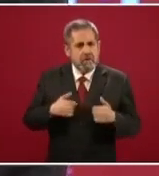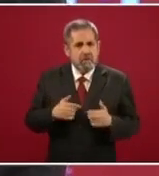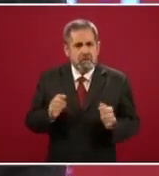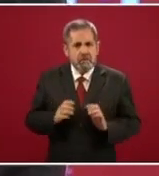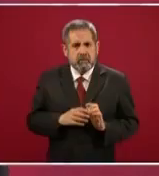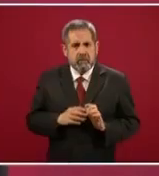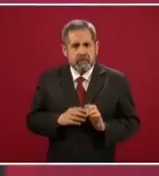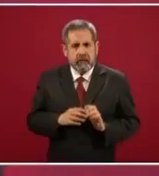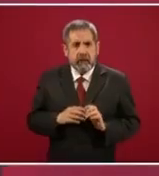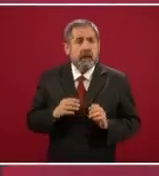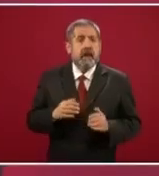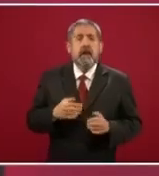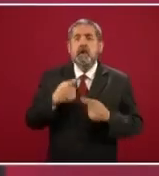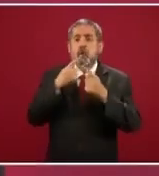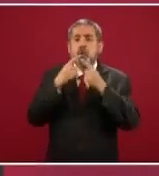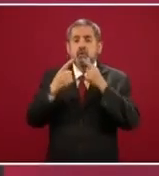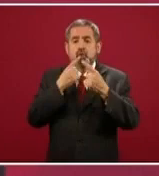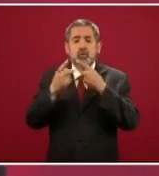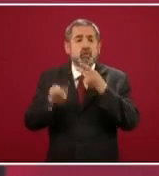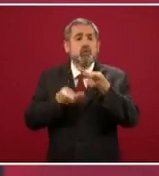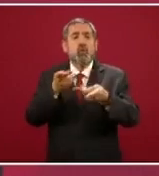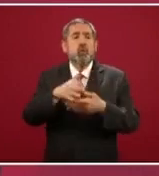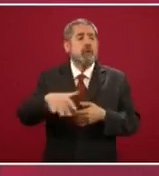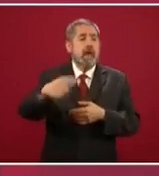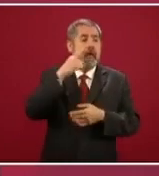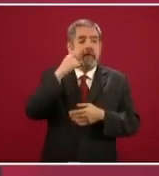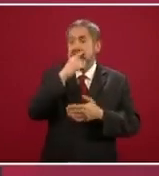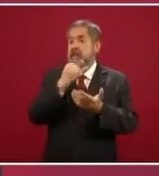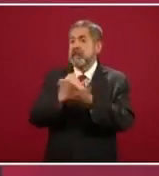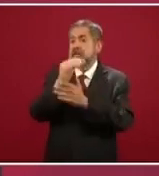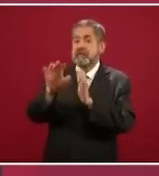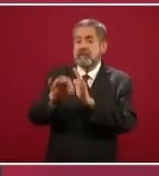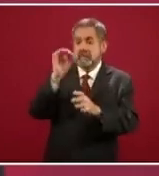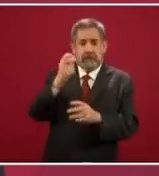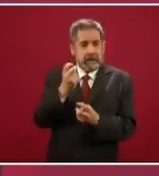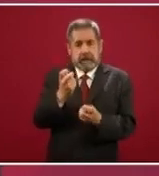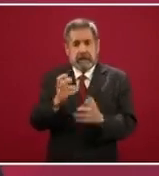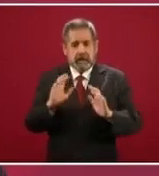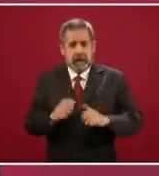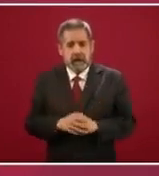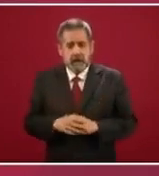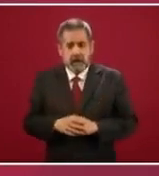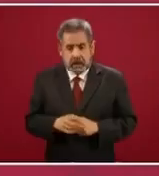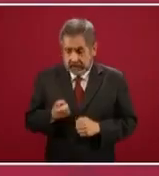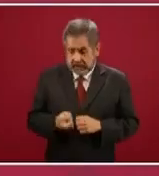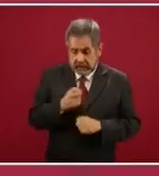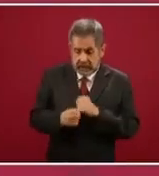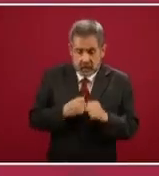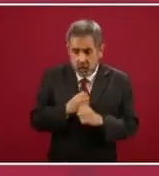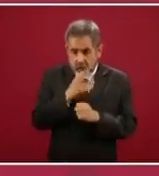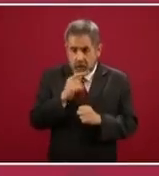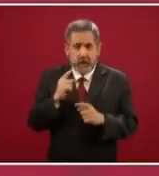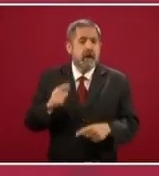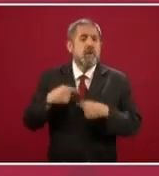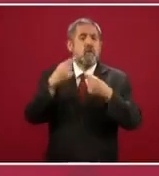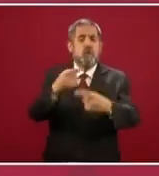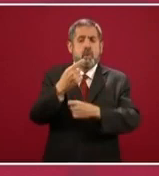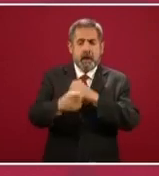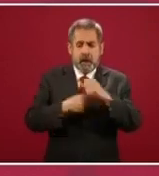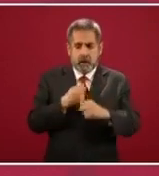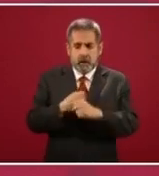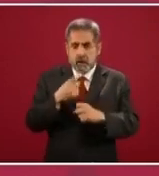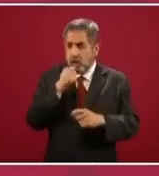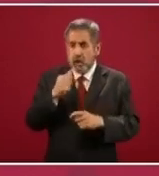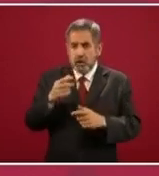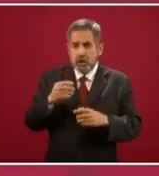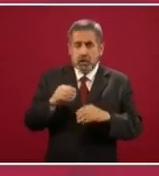la consulta ciudadana, la vía democrática. Si no se puede este año, el próximo, y si no,